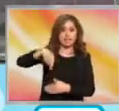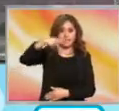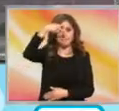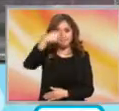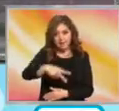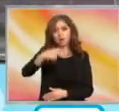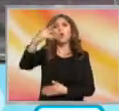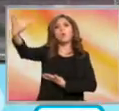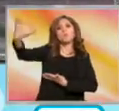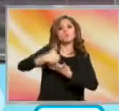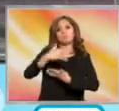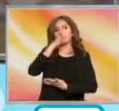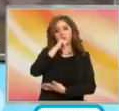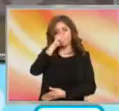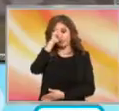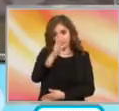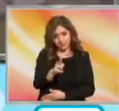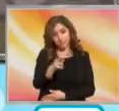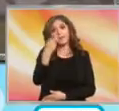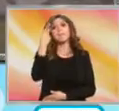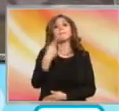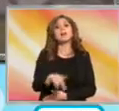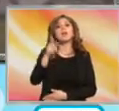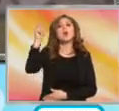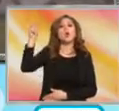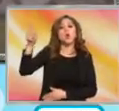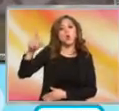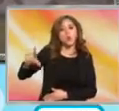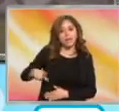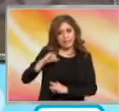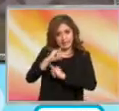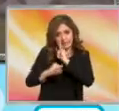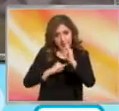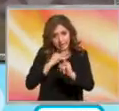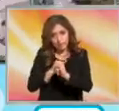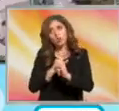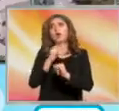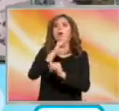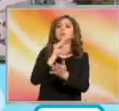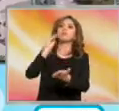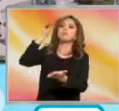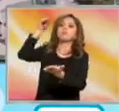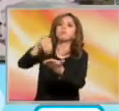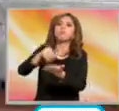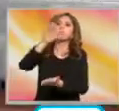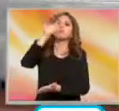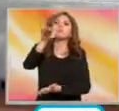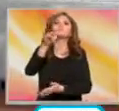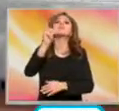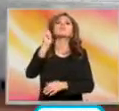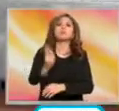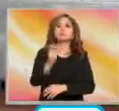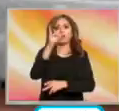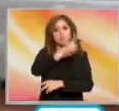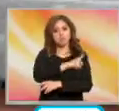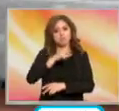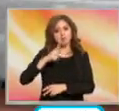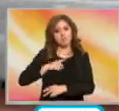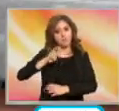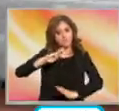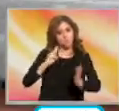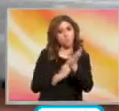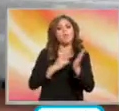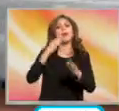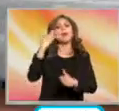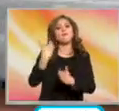por un gobierno internacional, puede recurrir a las instancias internacionales para obtener una retribución por esa falta de respeto. Ya.